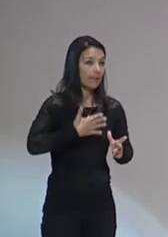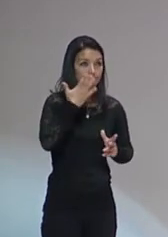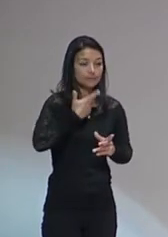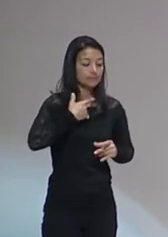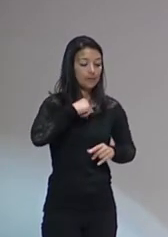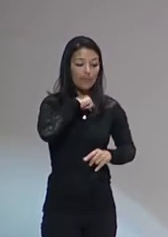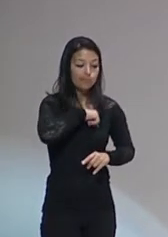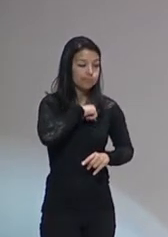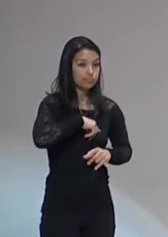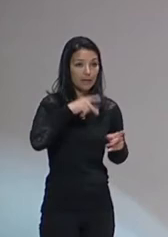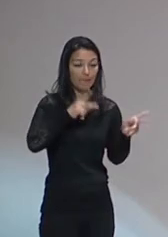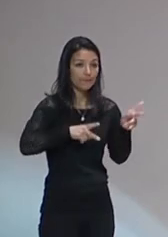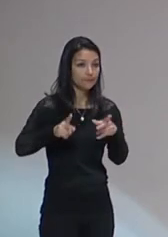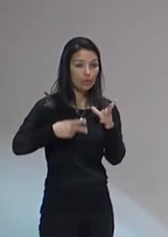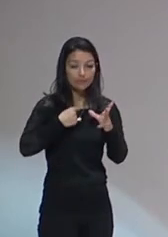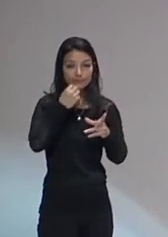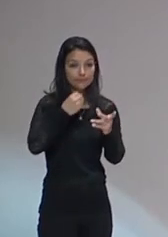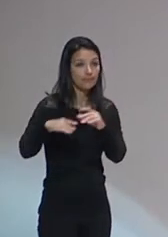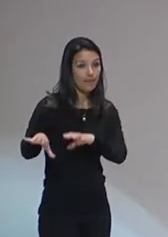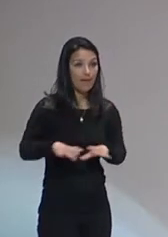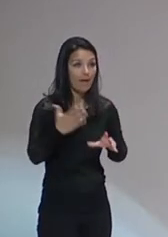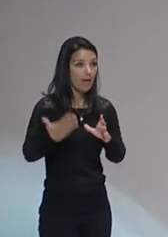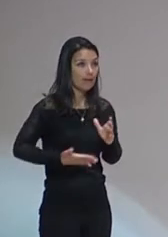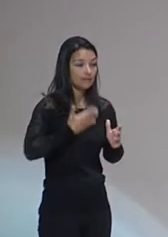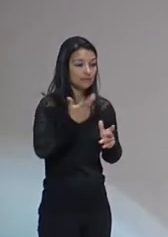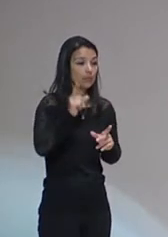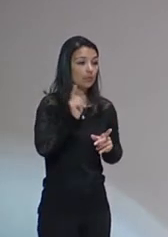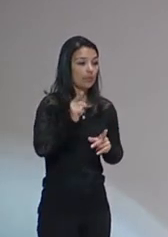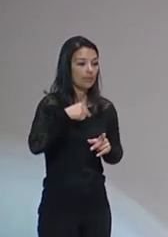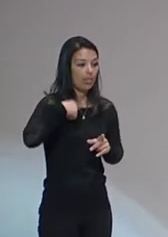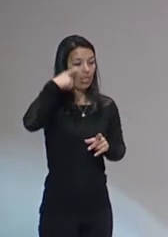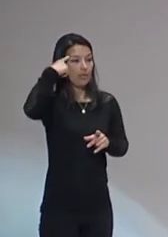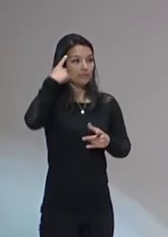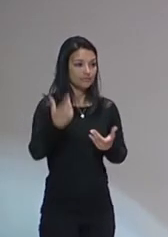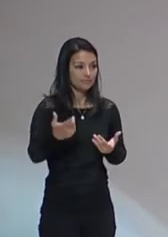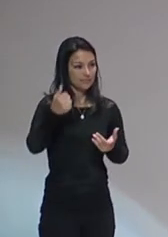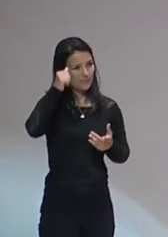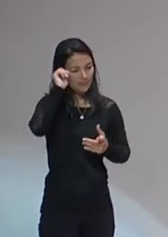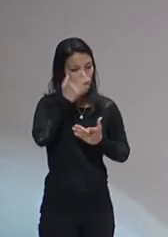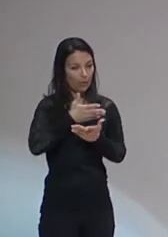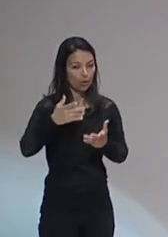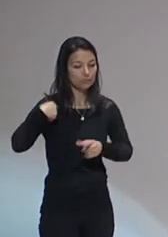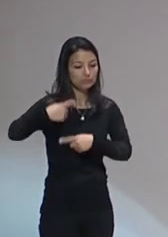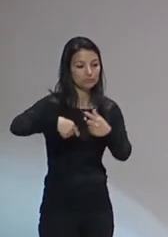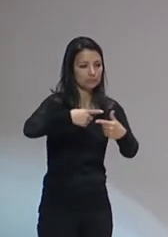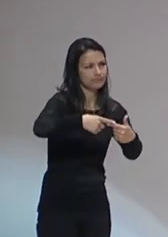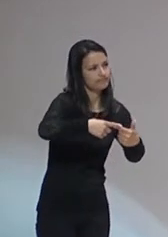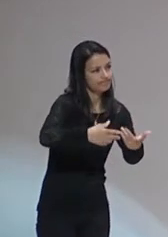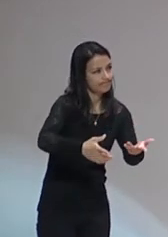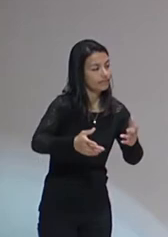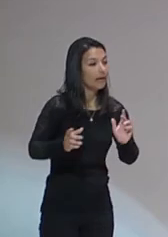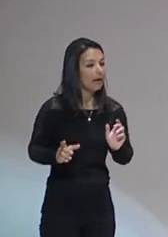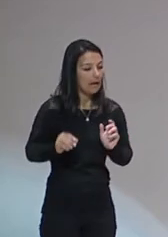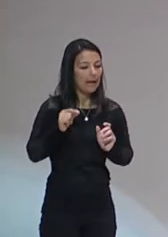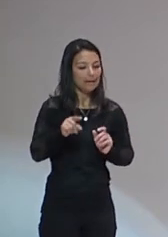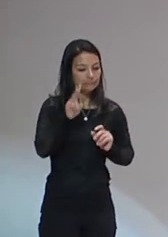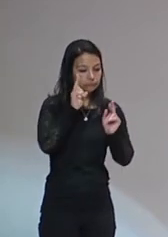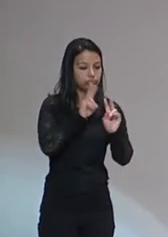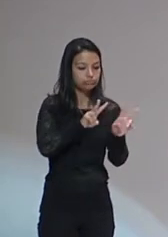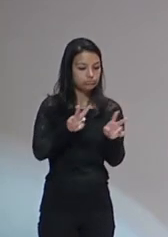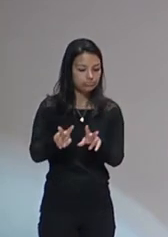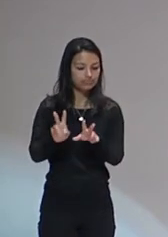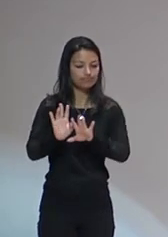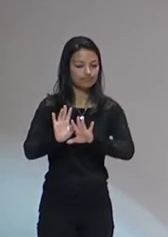y de la forma de ser y de actuar de las personas. Eso nos va a permitir a nosotros saber, tener